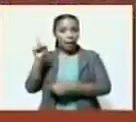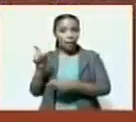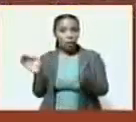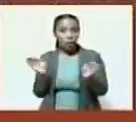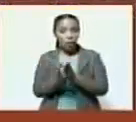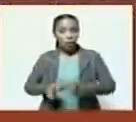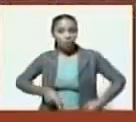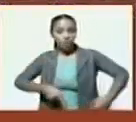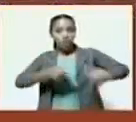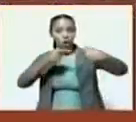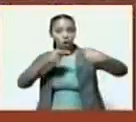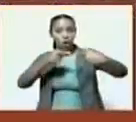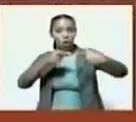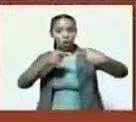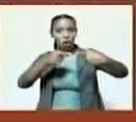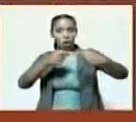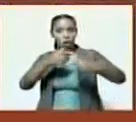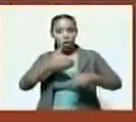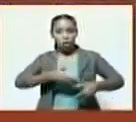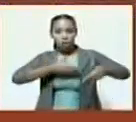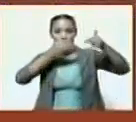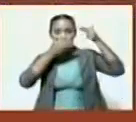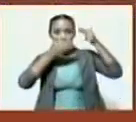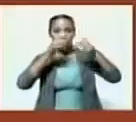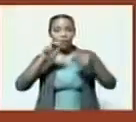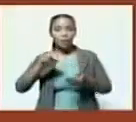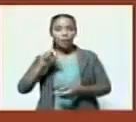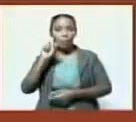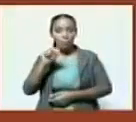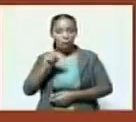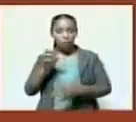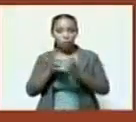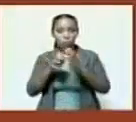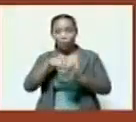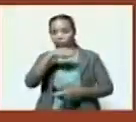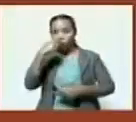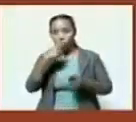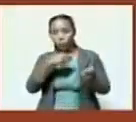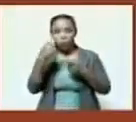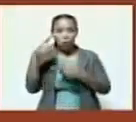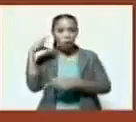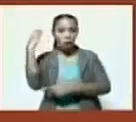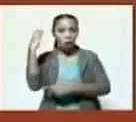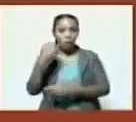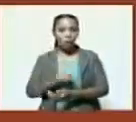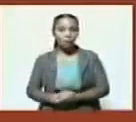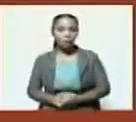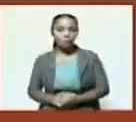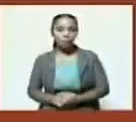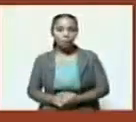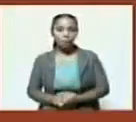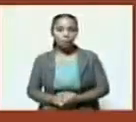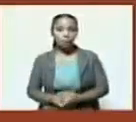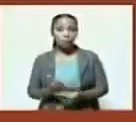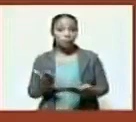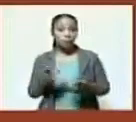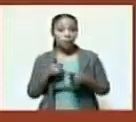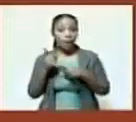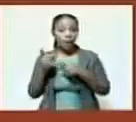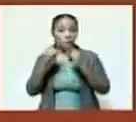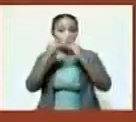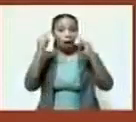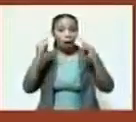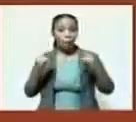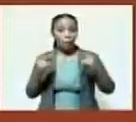enfrentamientos que hemos tenido con los terroristas armados narcotraficantes colombianos. Aquí, en esos